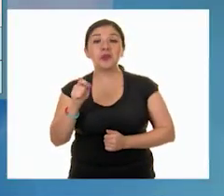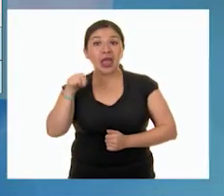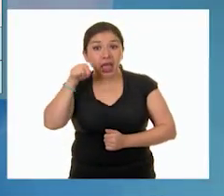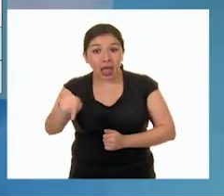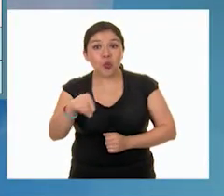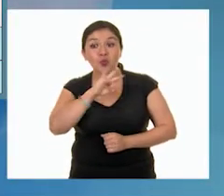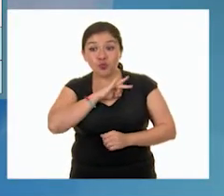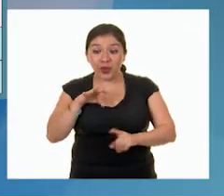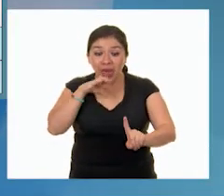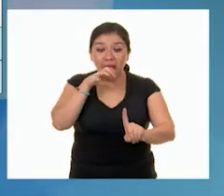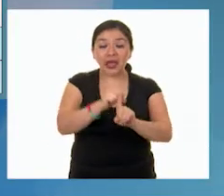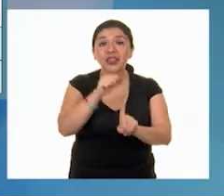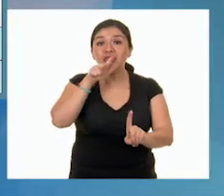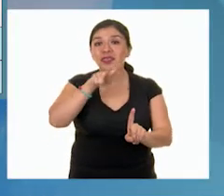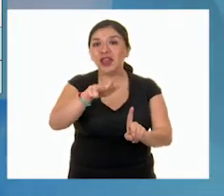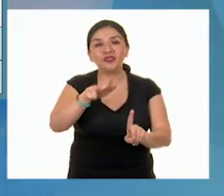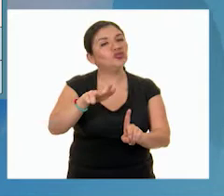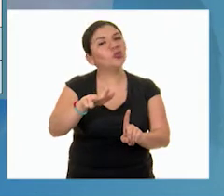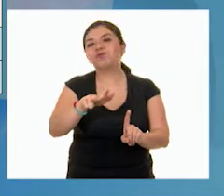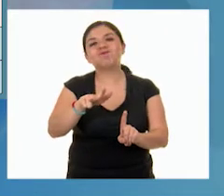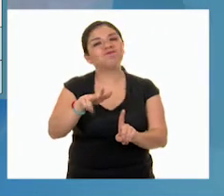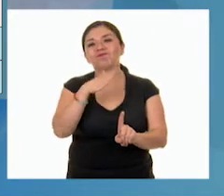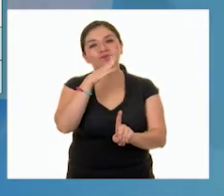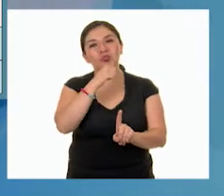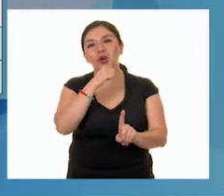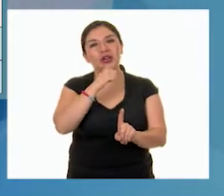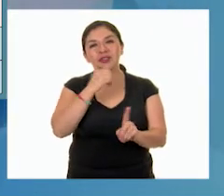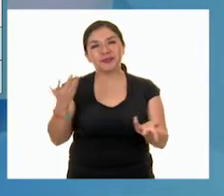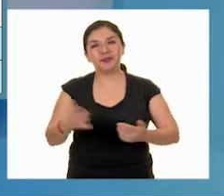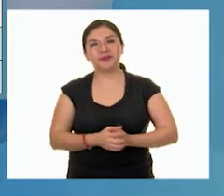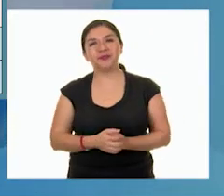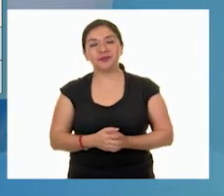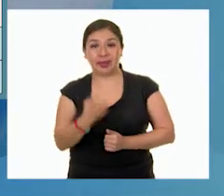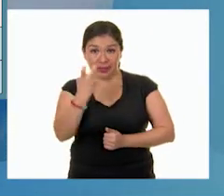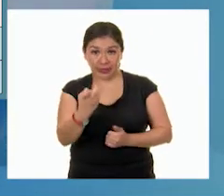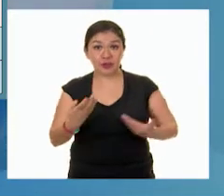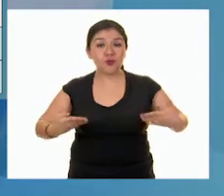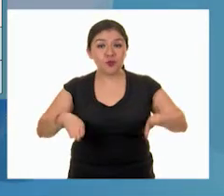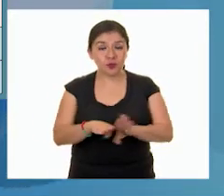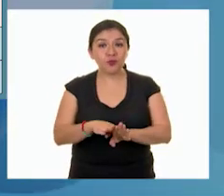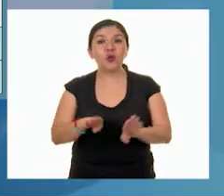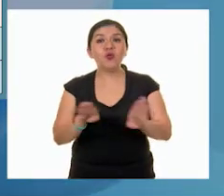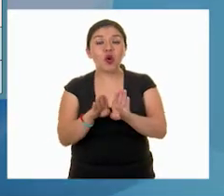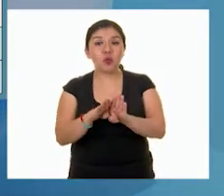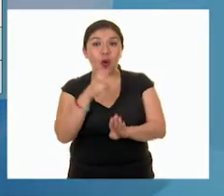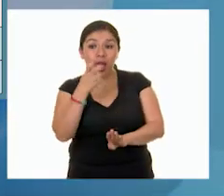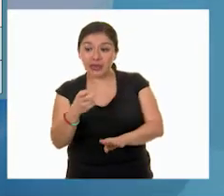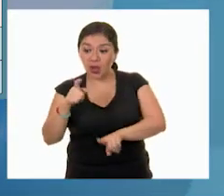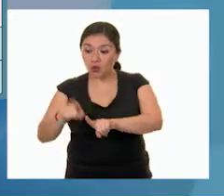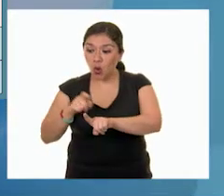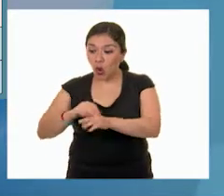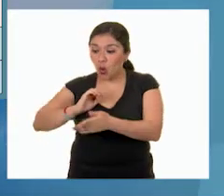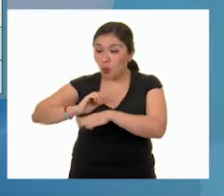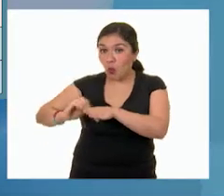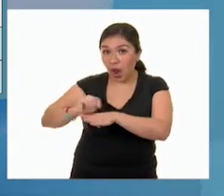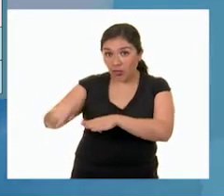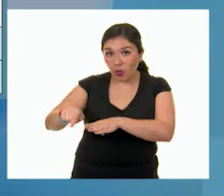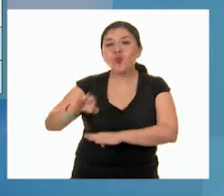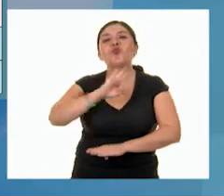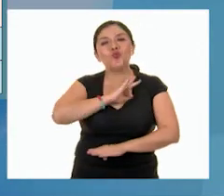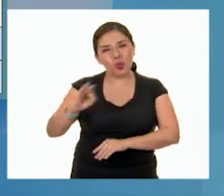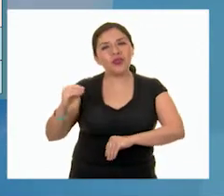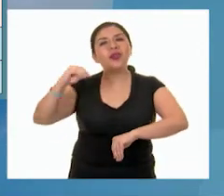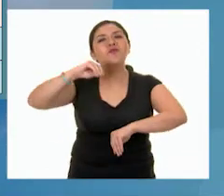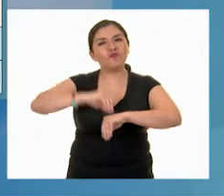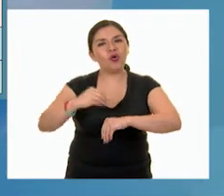da 18 el volumen del prisma anaranjado. En conclusión, el prisma morado sí podría tener